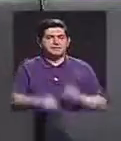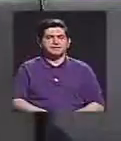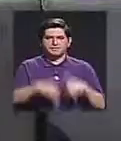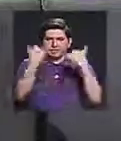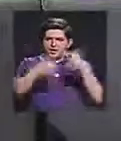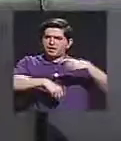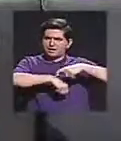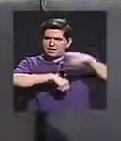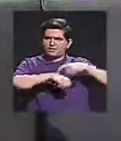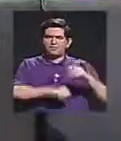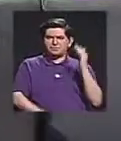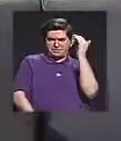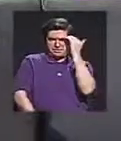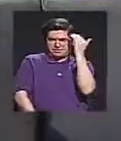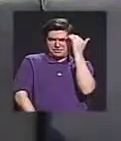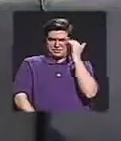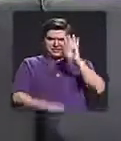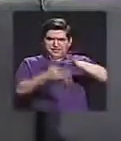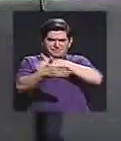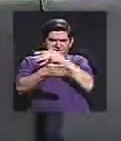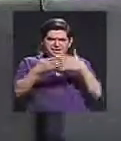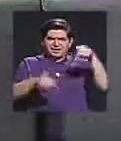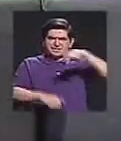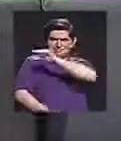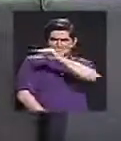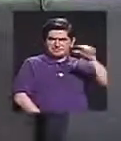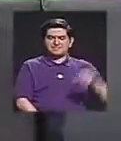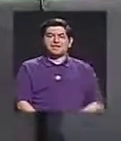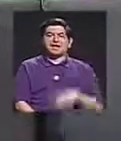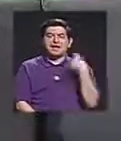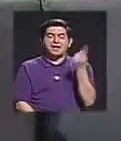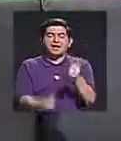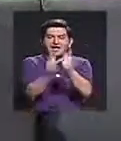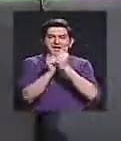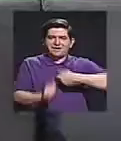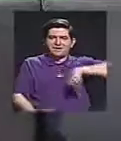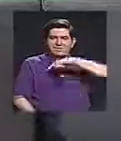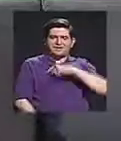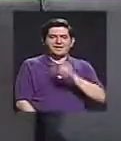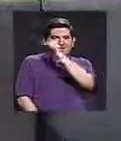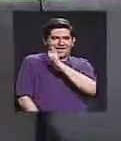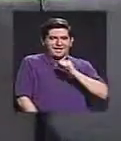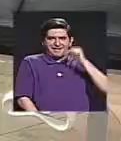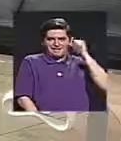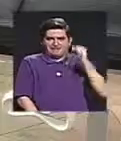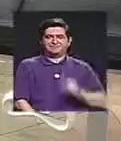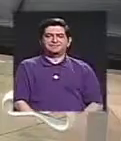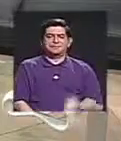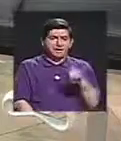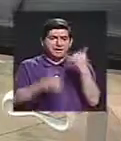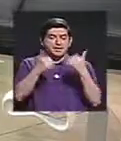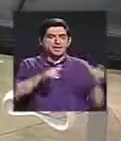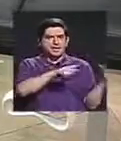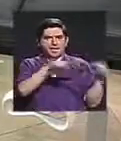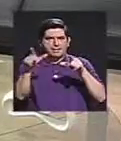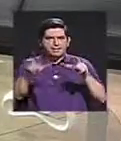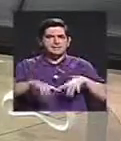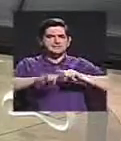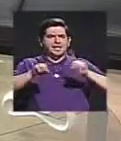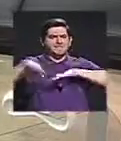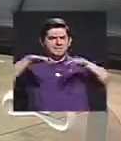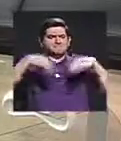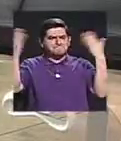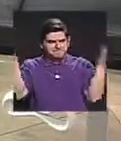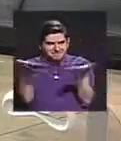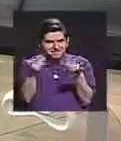y ahora llegó el momento de que conozcamos la agenda para esta semana como siempre nos acompaña nuestra compañera Alejandra Campos que ya viene lista con muchas